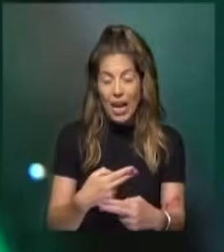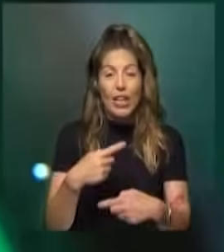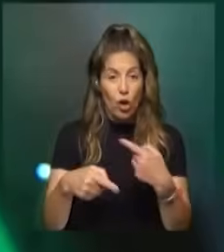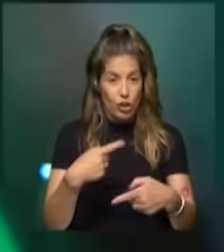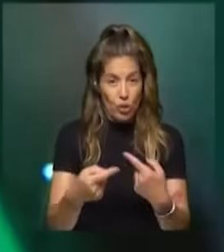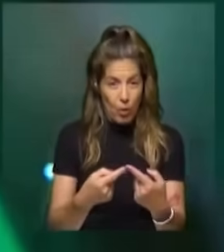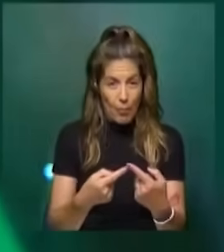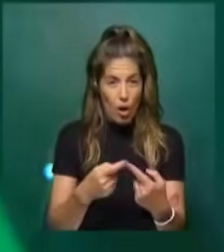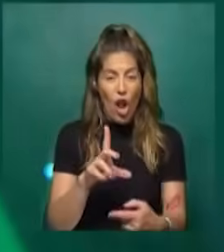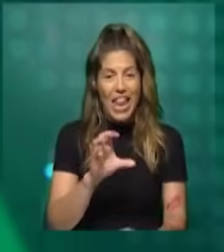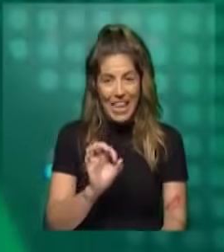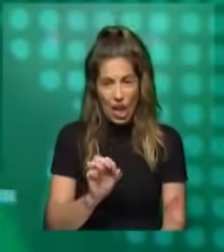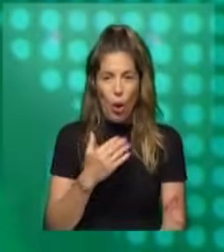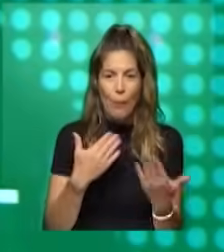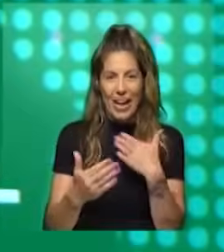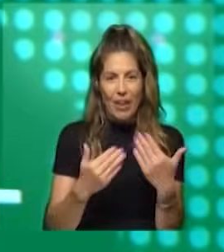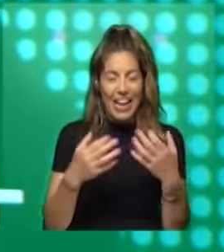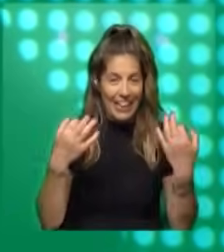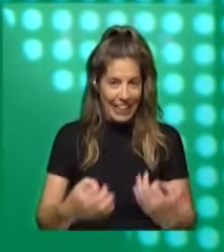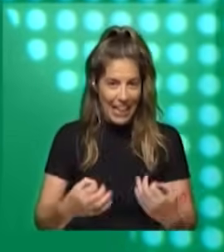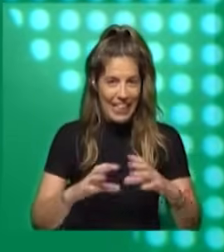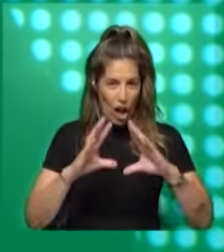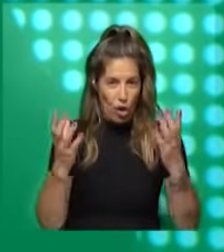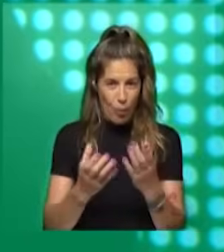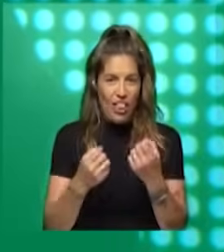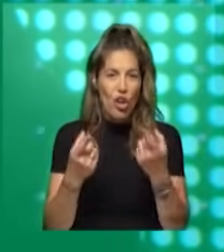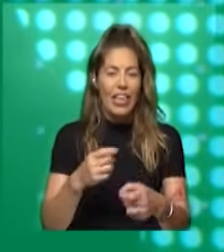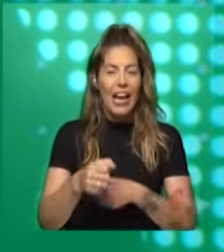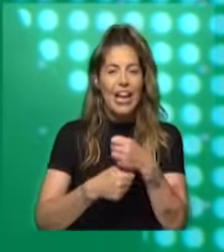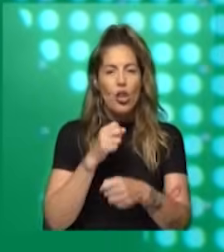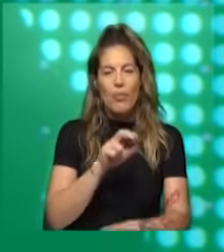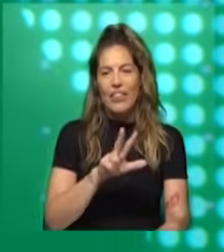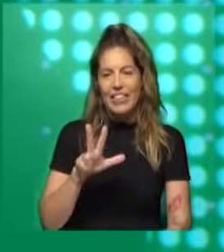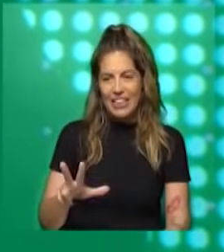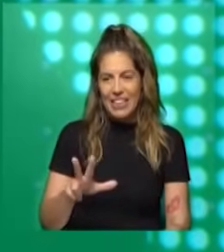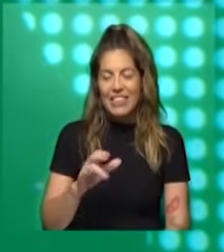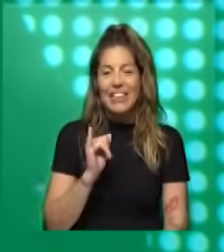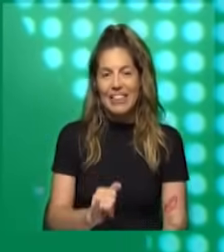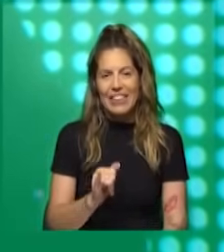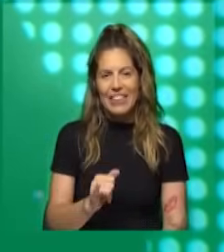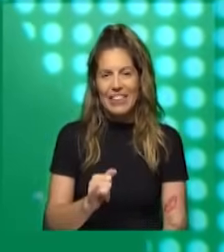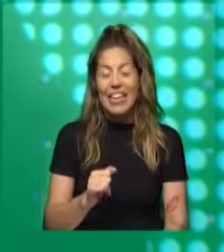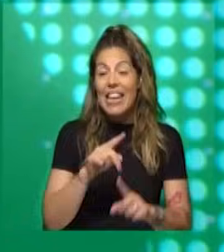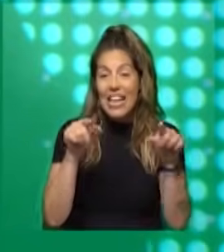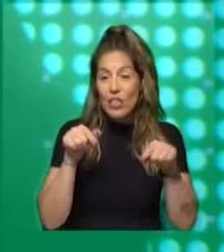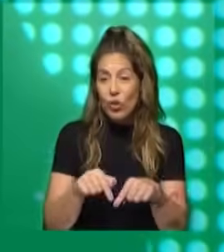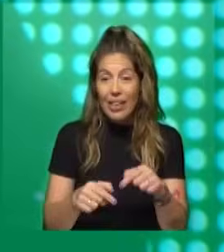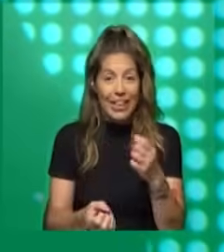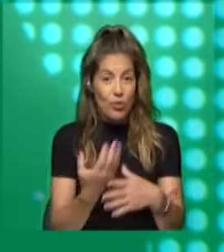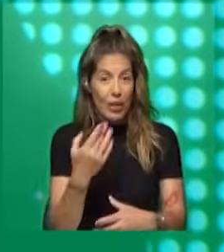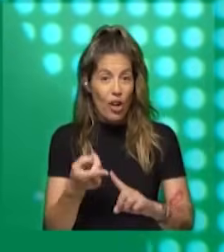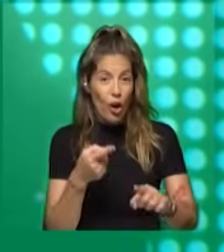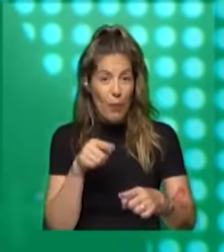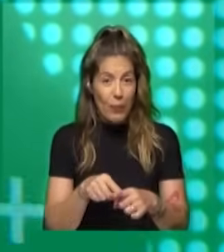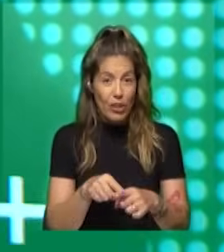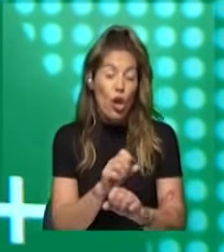enseguida nos metemos con Leo Harari para hablar de la realidad global, de lo que deja este 2023 y, bueno, las interrogantes que surgen con respecto a